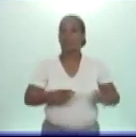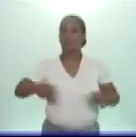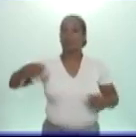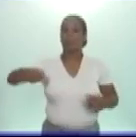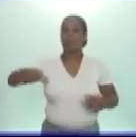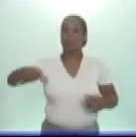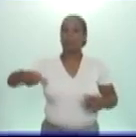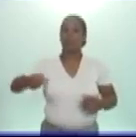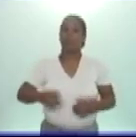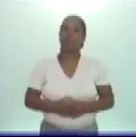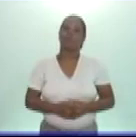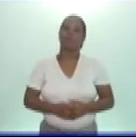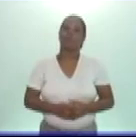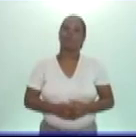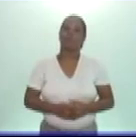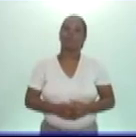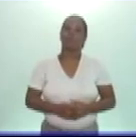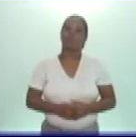bolsa.